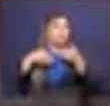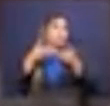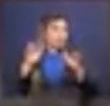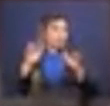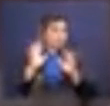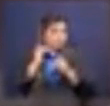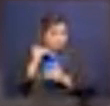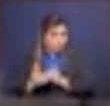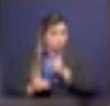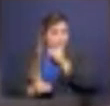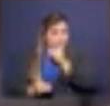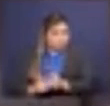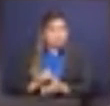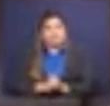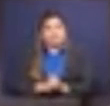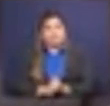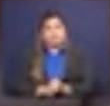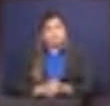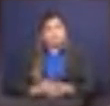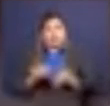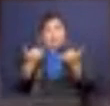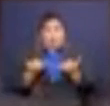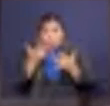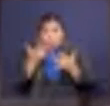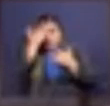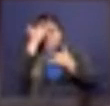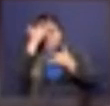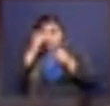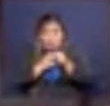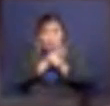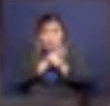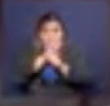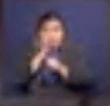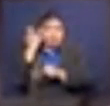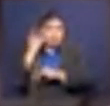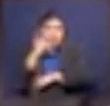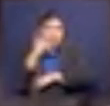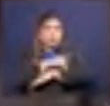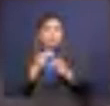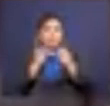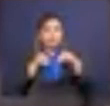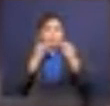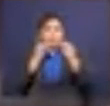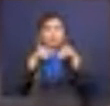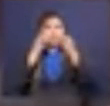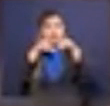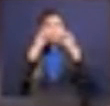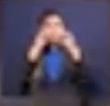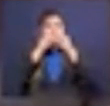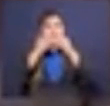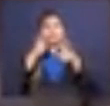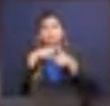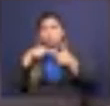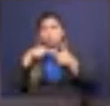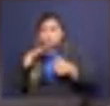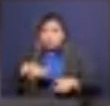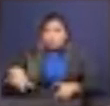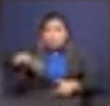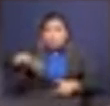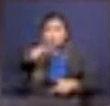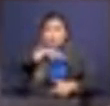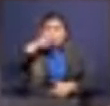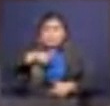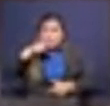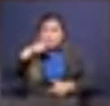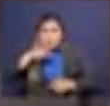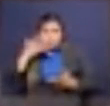etapa de la evolución de la pandemia, todos coincidimos en la importancia de encontrar